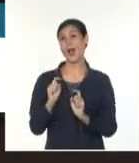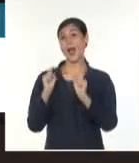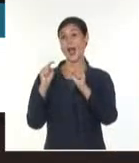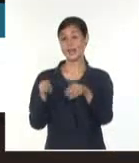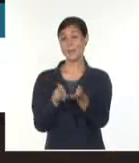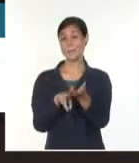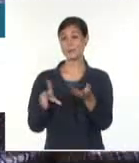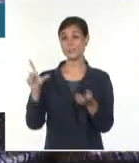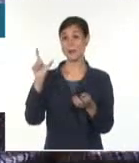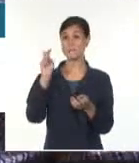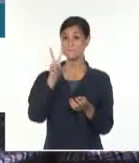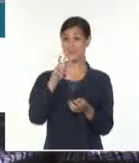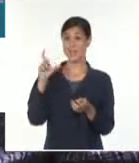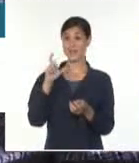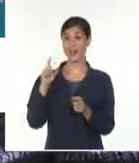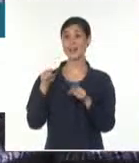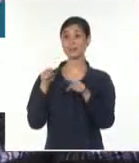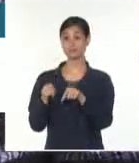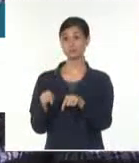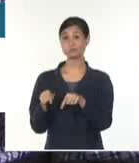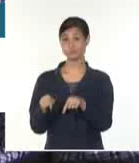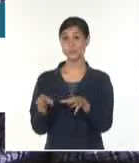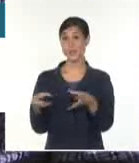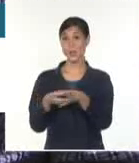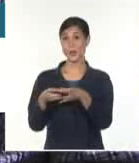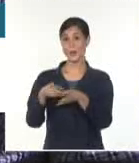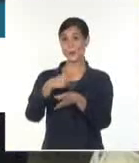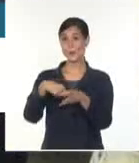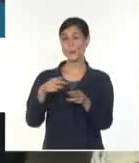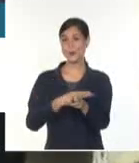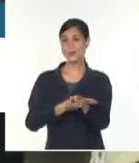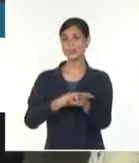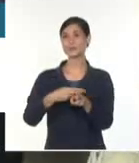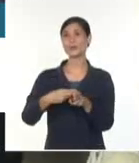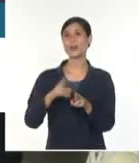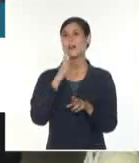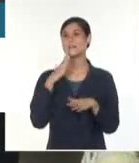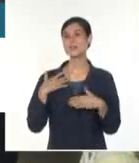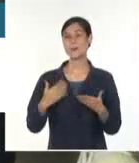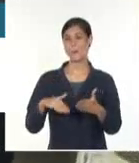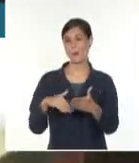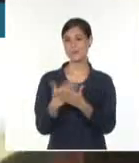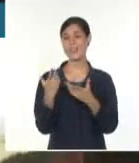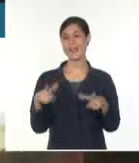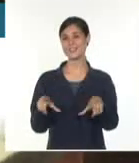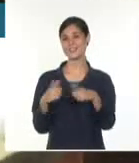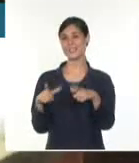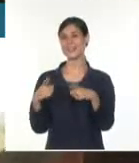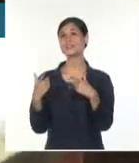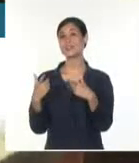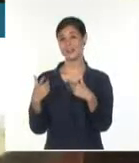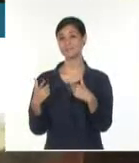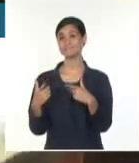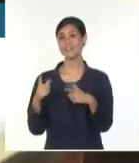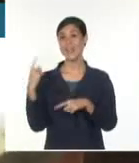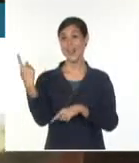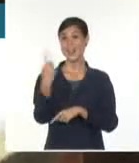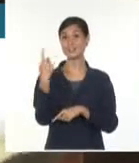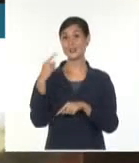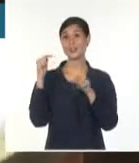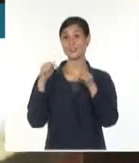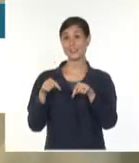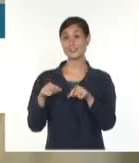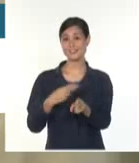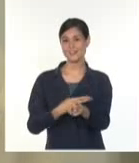la Unión de historiadores de Cuba se haya ganado derecho de celebrar en Santa Clara el acto nacional por el día del historiador